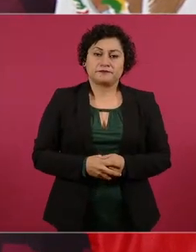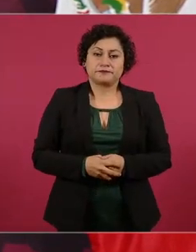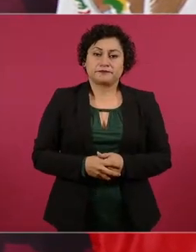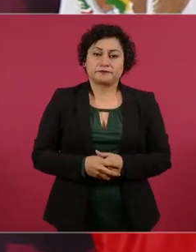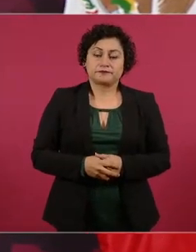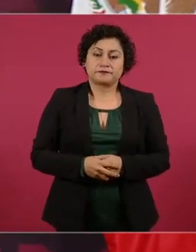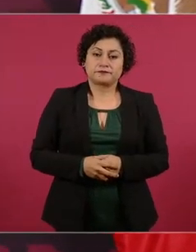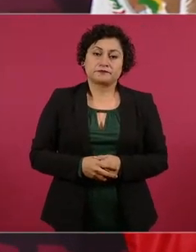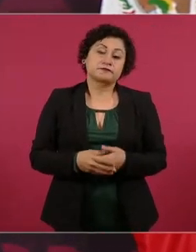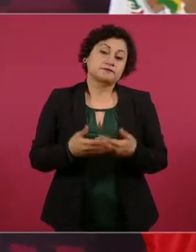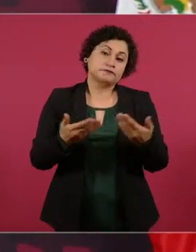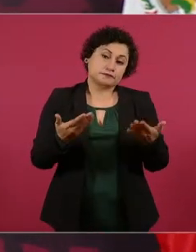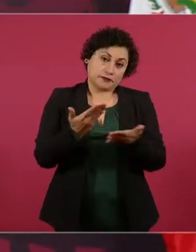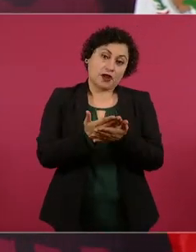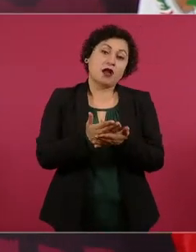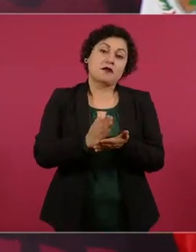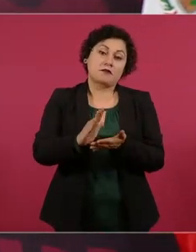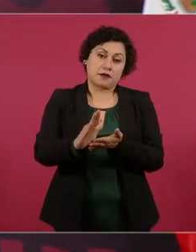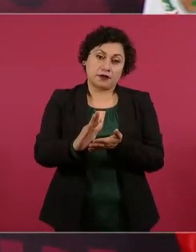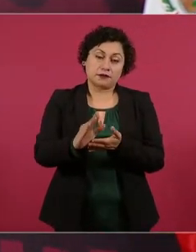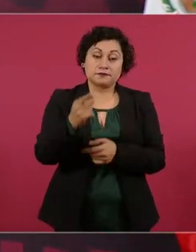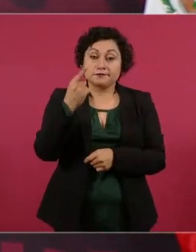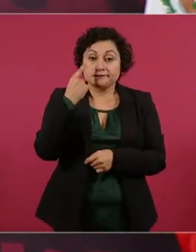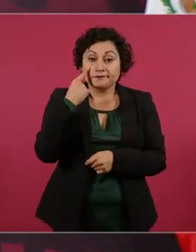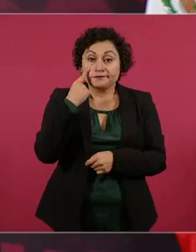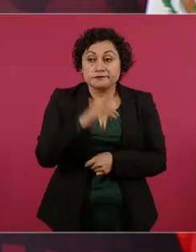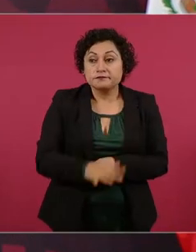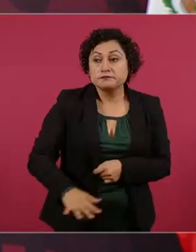Y tenerle mucha confianza a la gente,